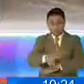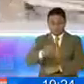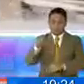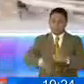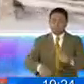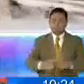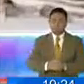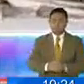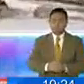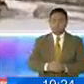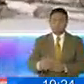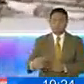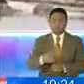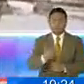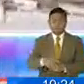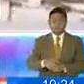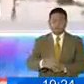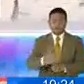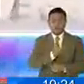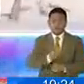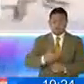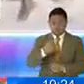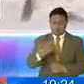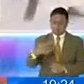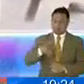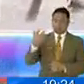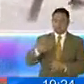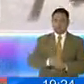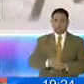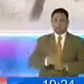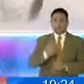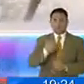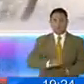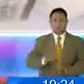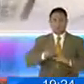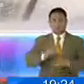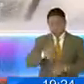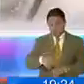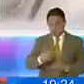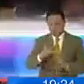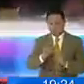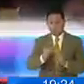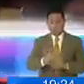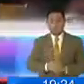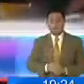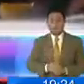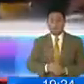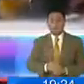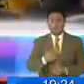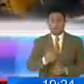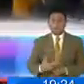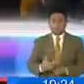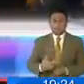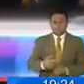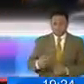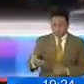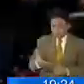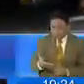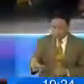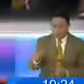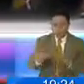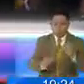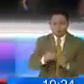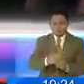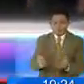estado, situación que fue criticada por Correa y se comprometió a mejorarla. A mí me da indignación ver cómo tratan a la